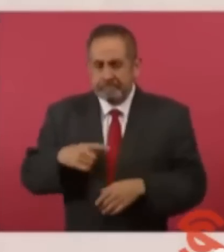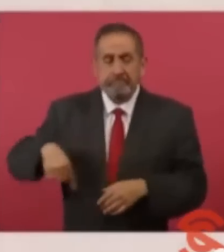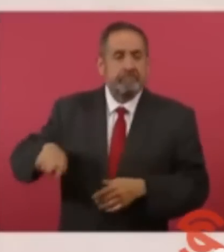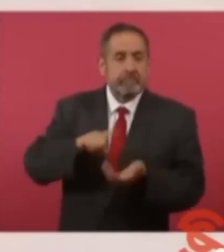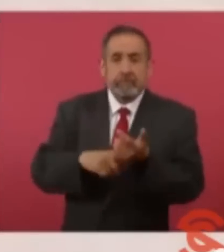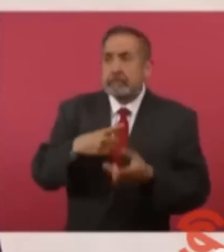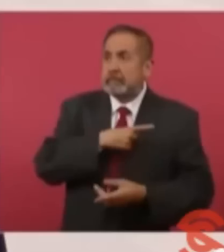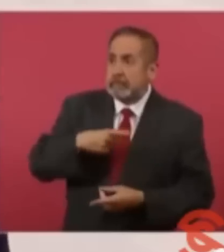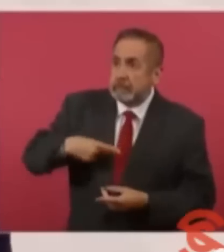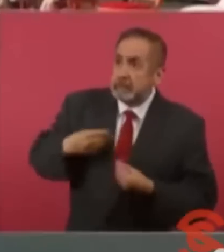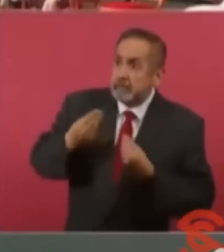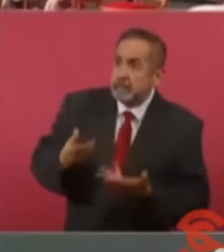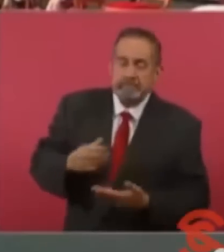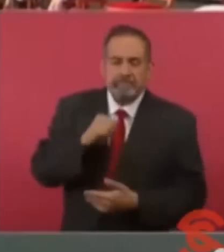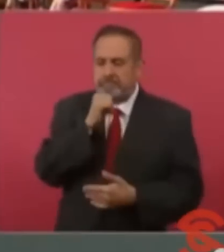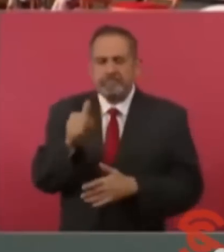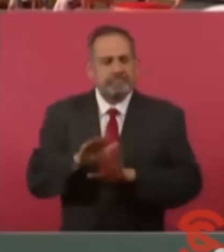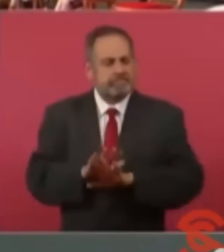país.